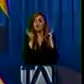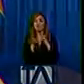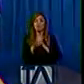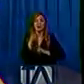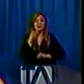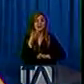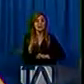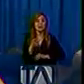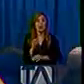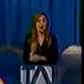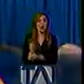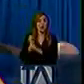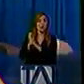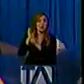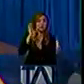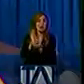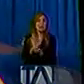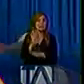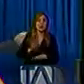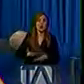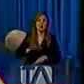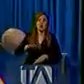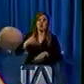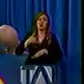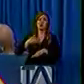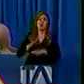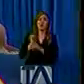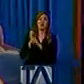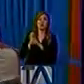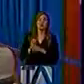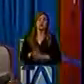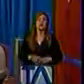que diga que fue obligada a declararse culpable. En Quito, Paul Coello, 24 horas.